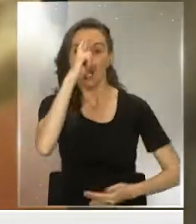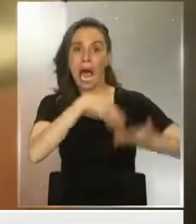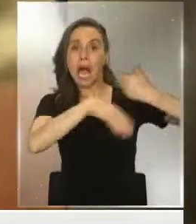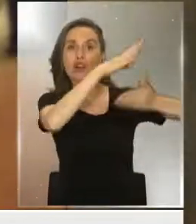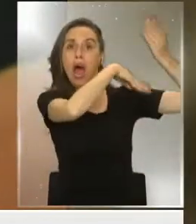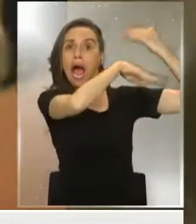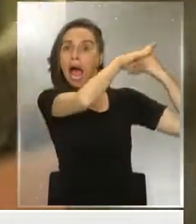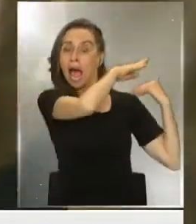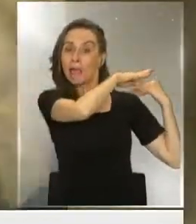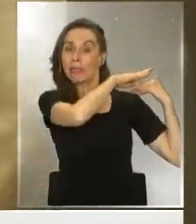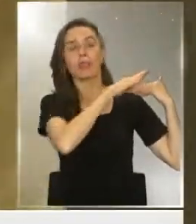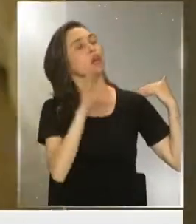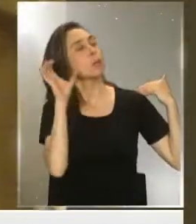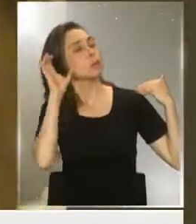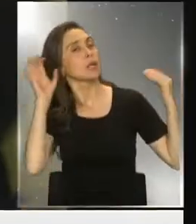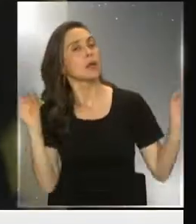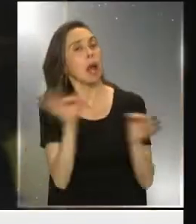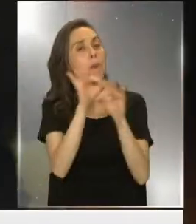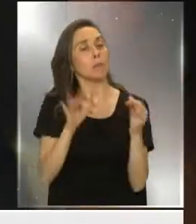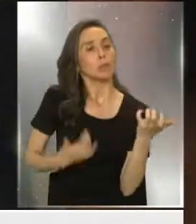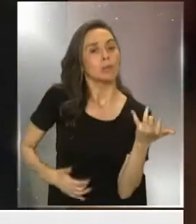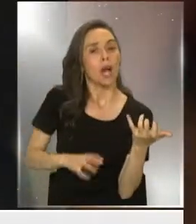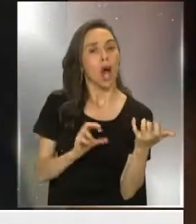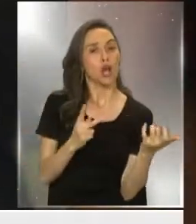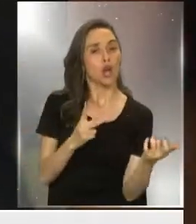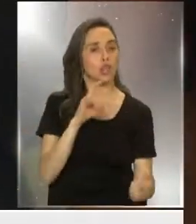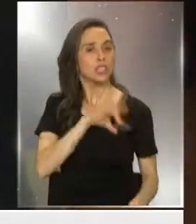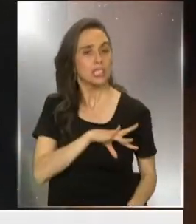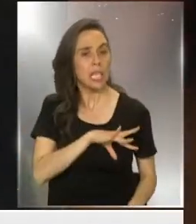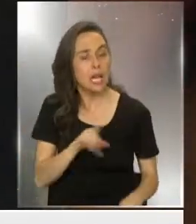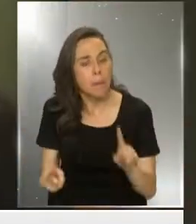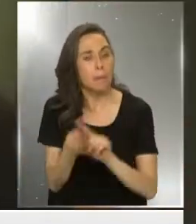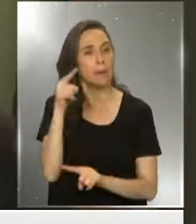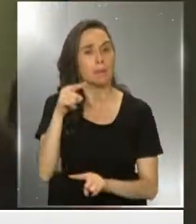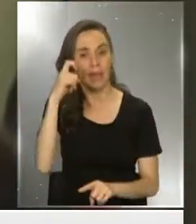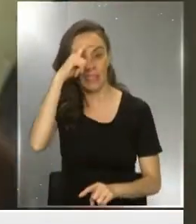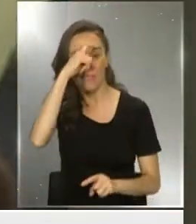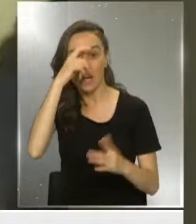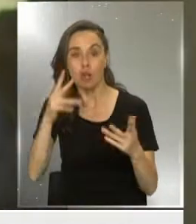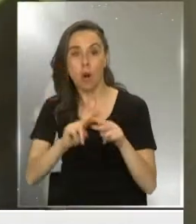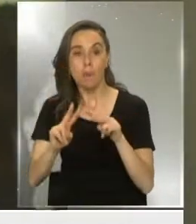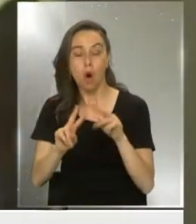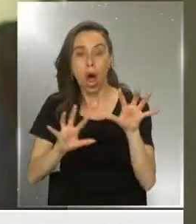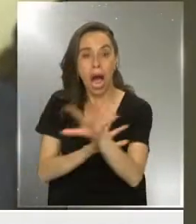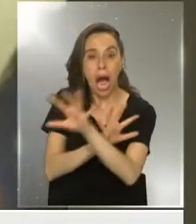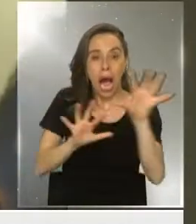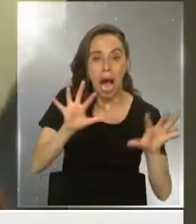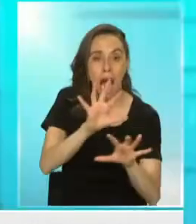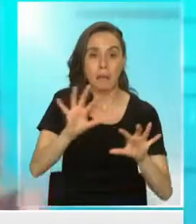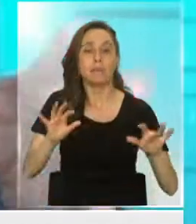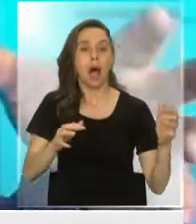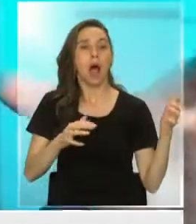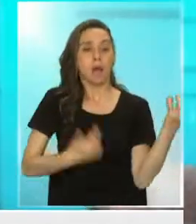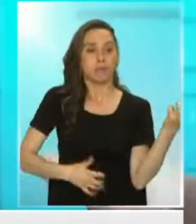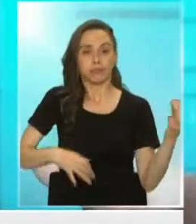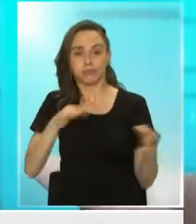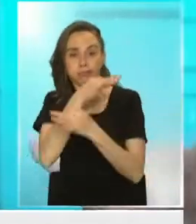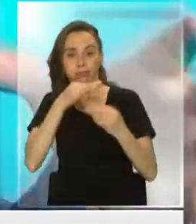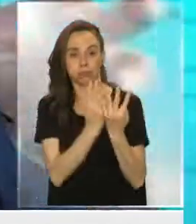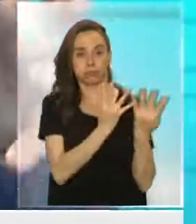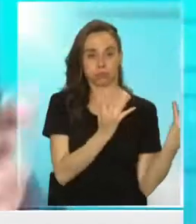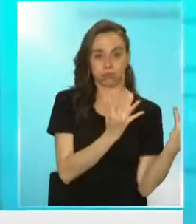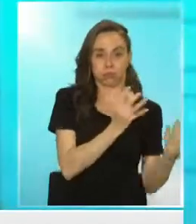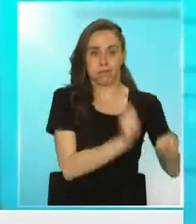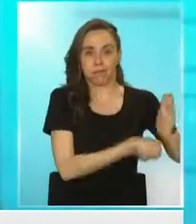nosotros conocíamos en el rock chileno. Fue muy complejo desde el punto de vista musical armar orquesta, la